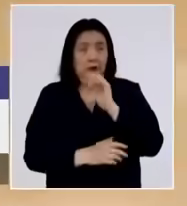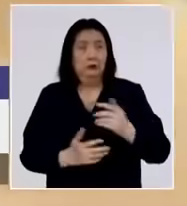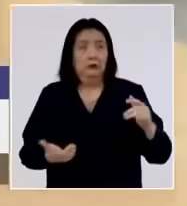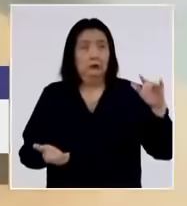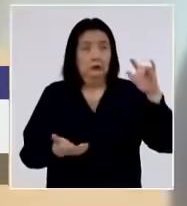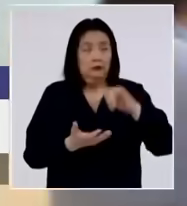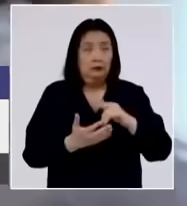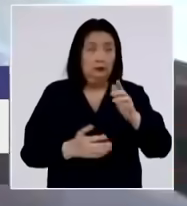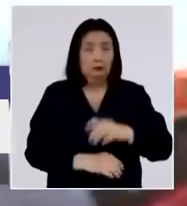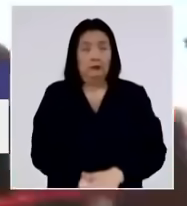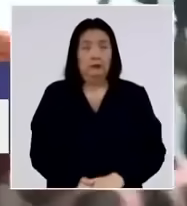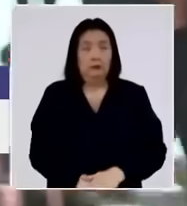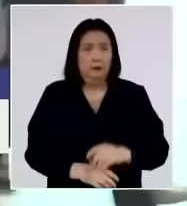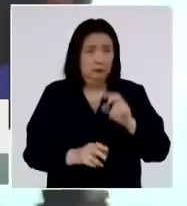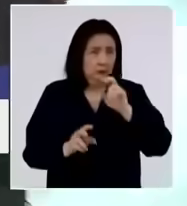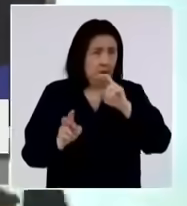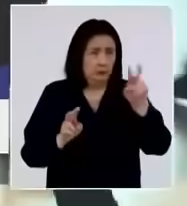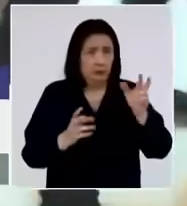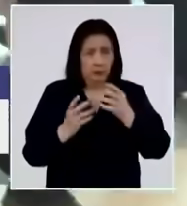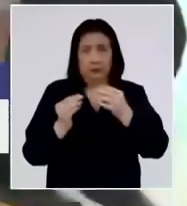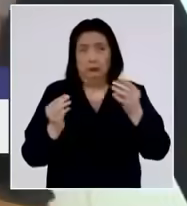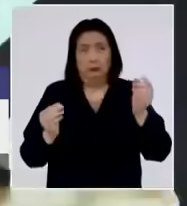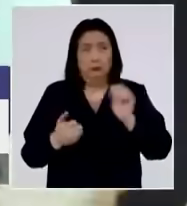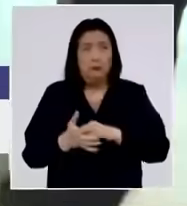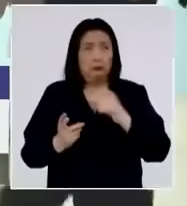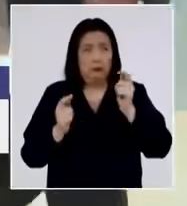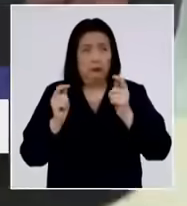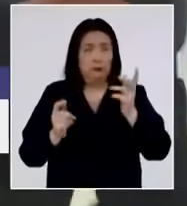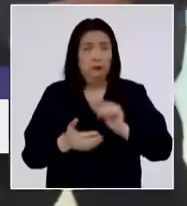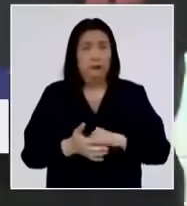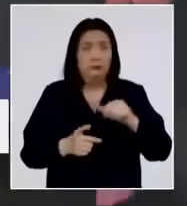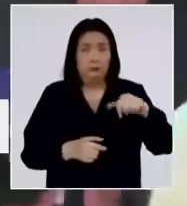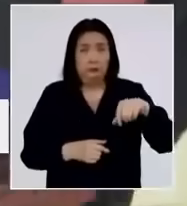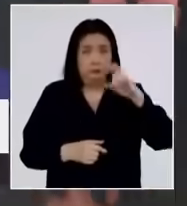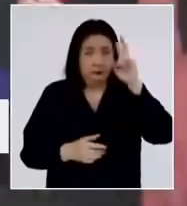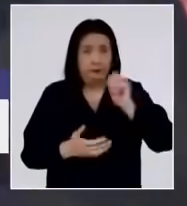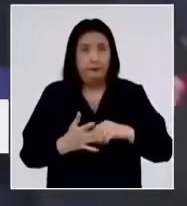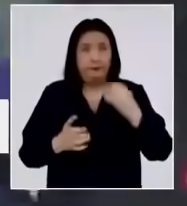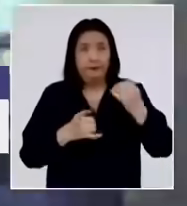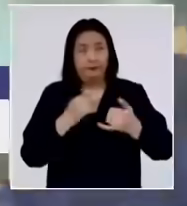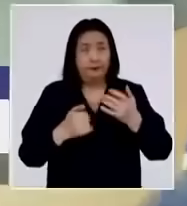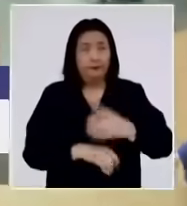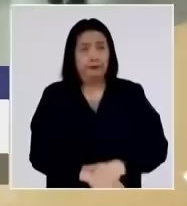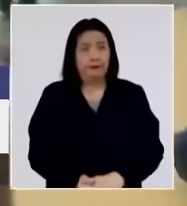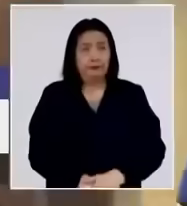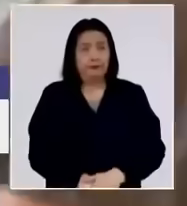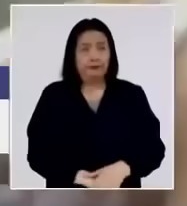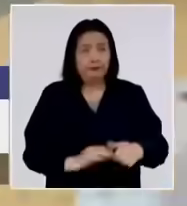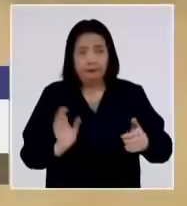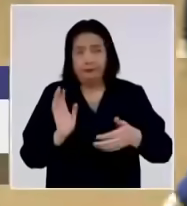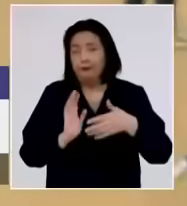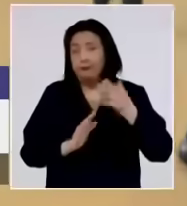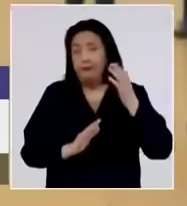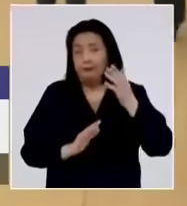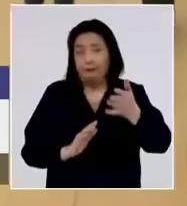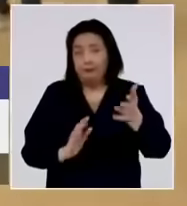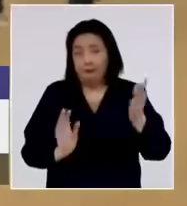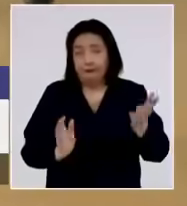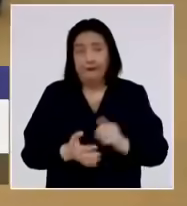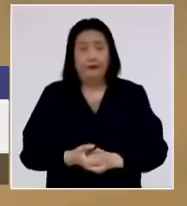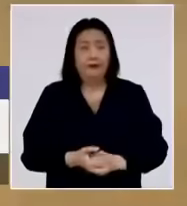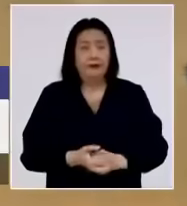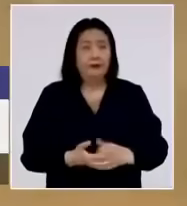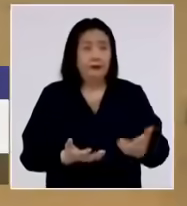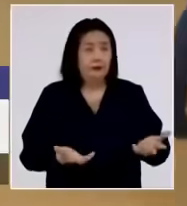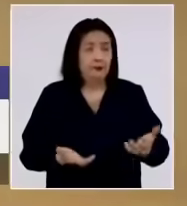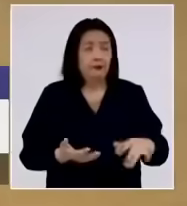aeropuerto Jorge Chávez. Vemos que hay gran cantidad de turistas, tanto nacionales como internacionales, que se están dirigiendo hacia